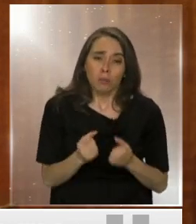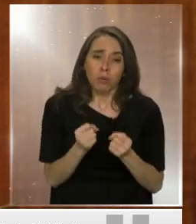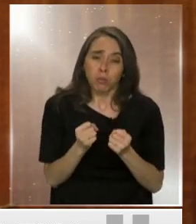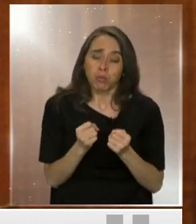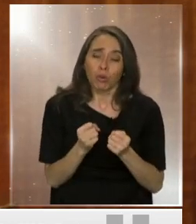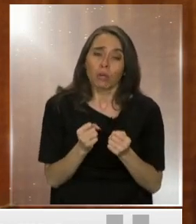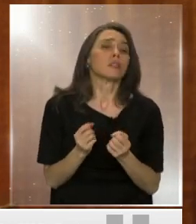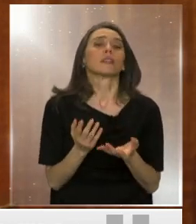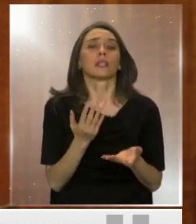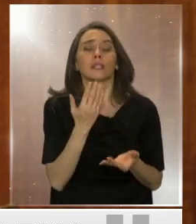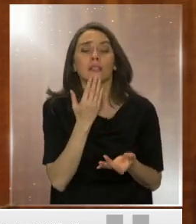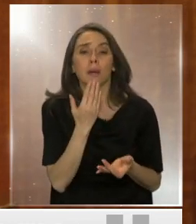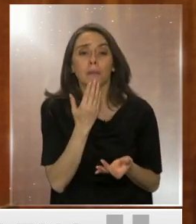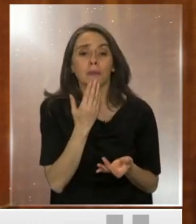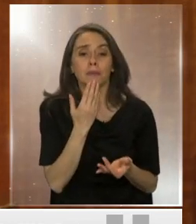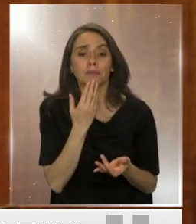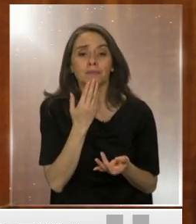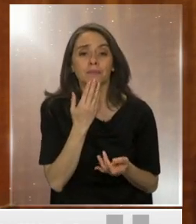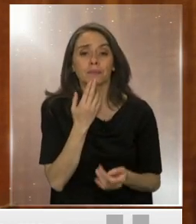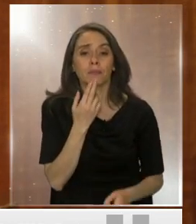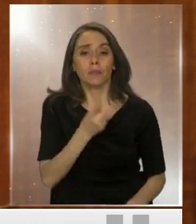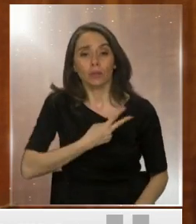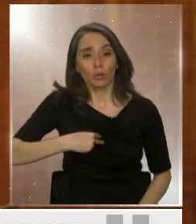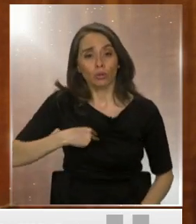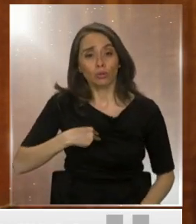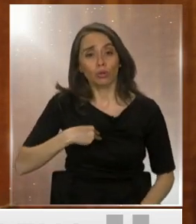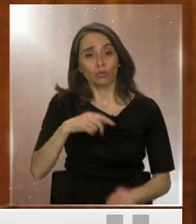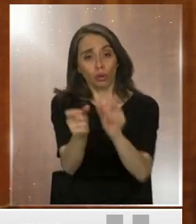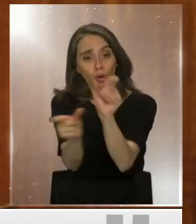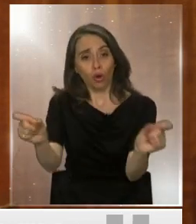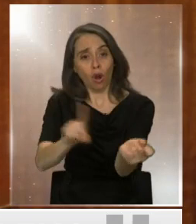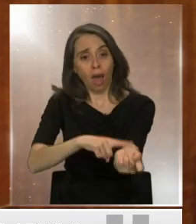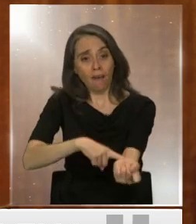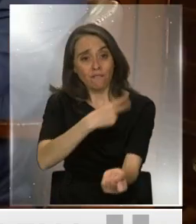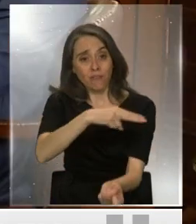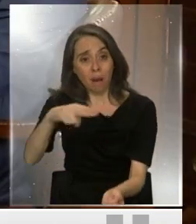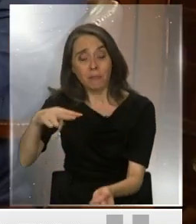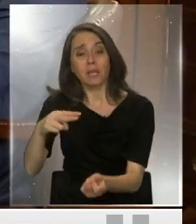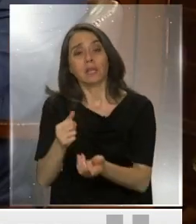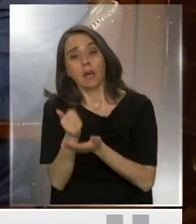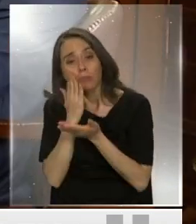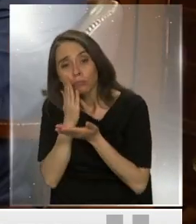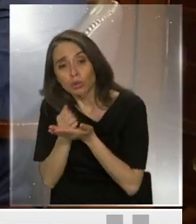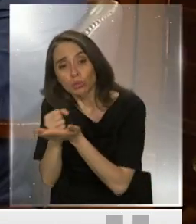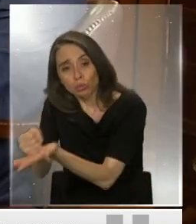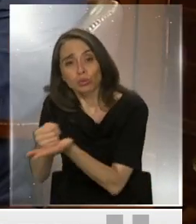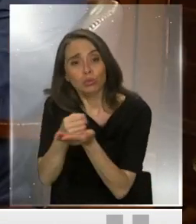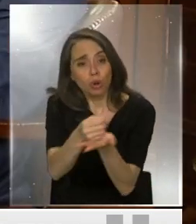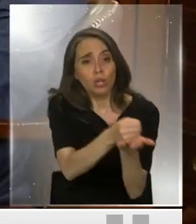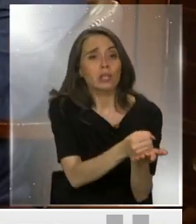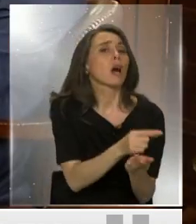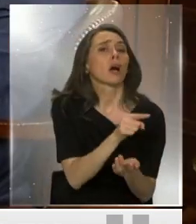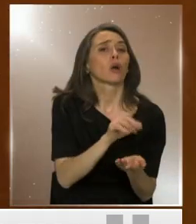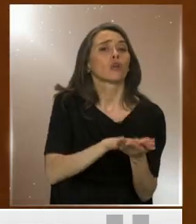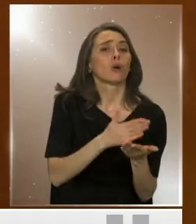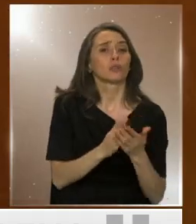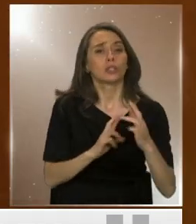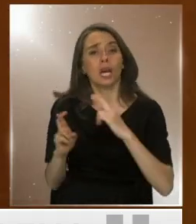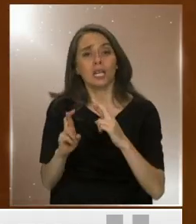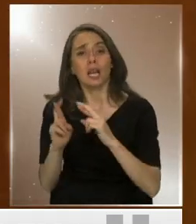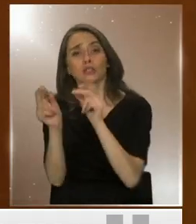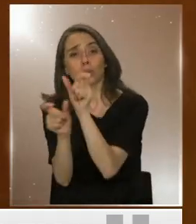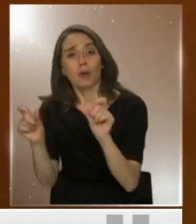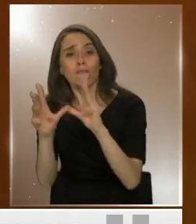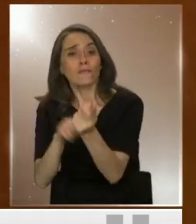llevado de cierta forma a ser muy solidarios con ellos cómo ha sido esa relación que han tenido con los familiares la contención